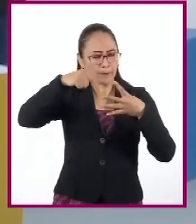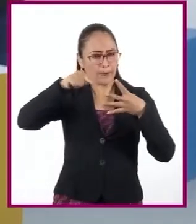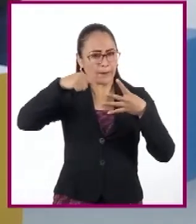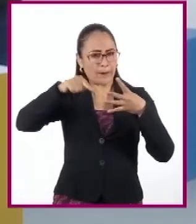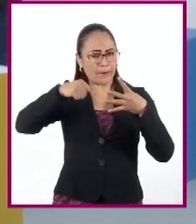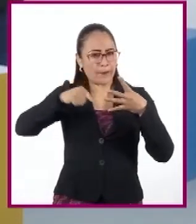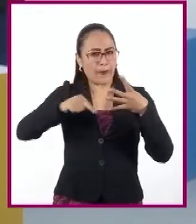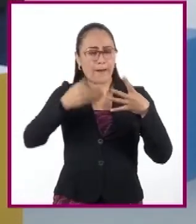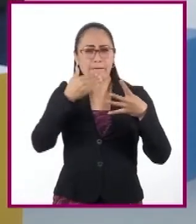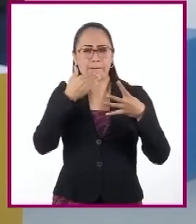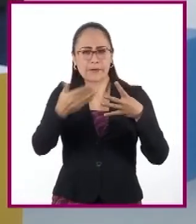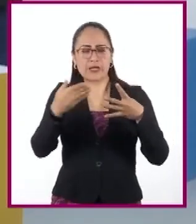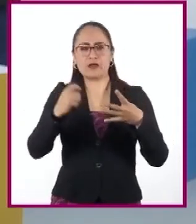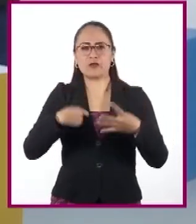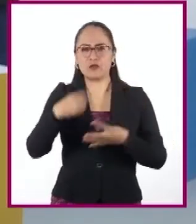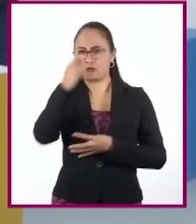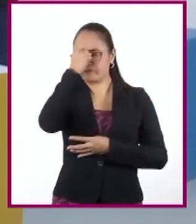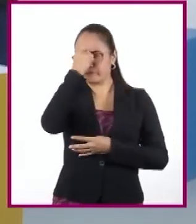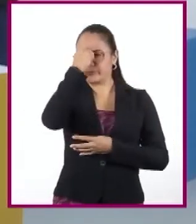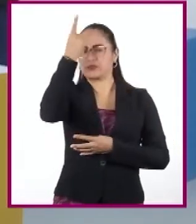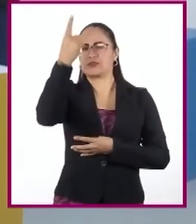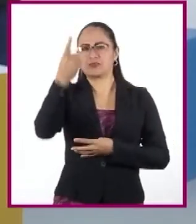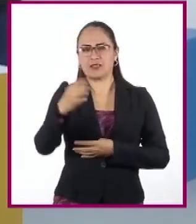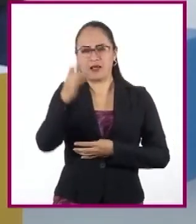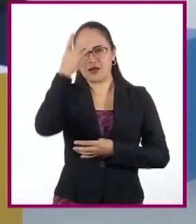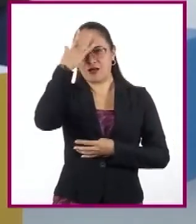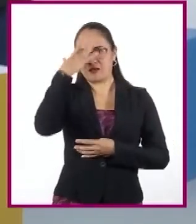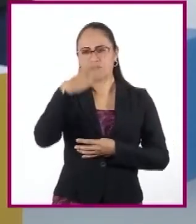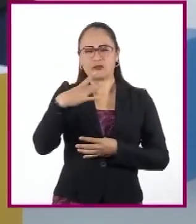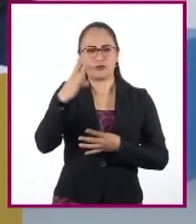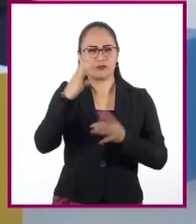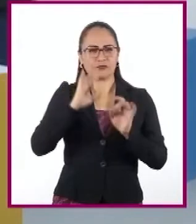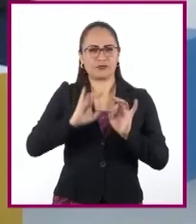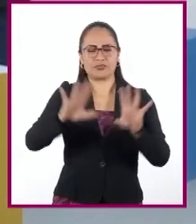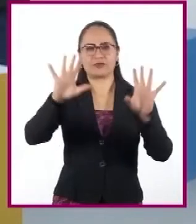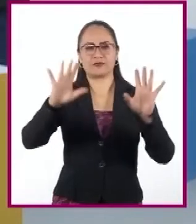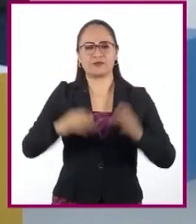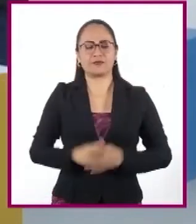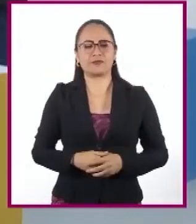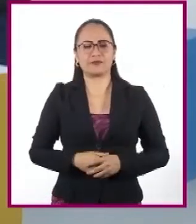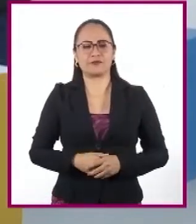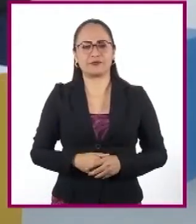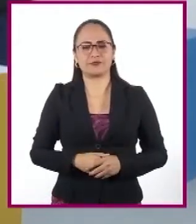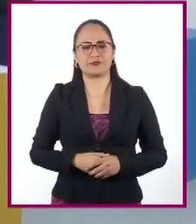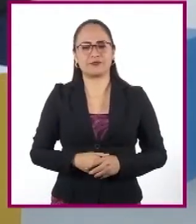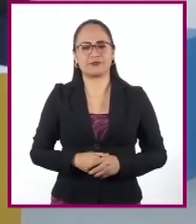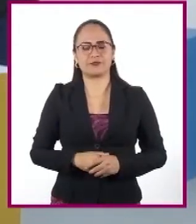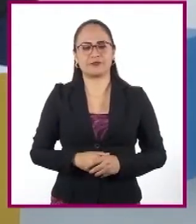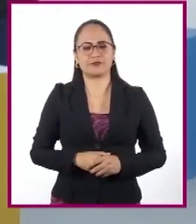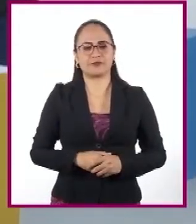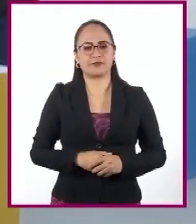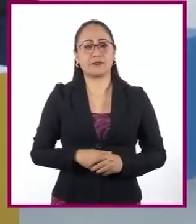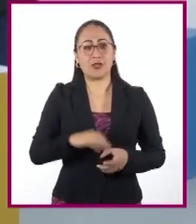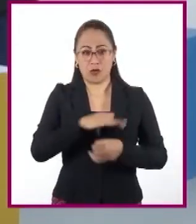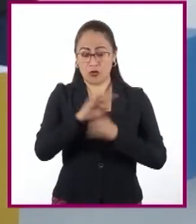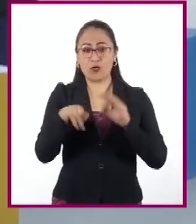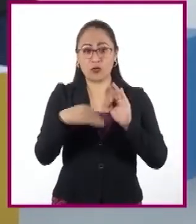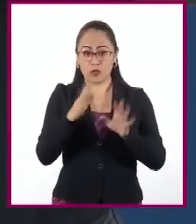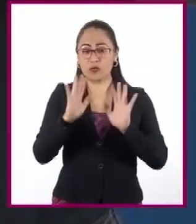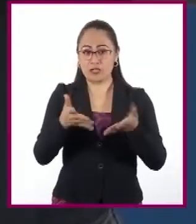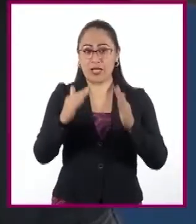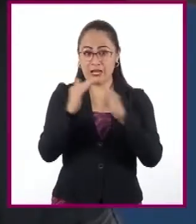correctamente, podré adivinar el número de la ficha del dominó que tienes en tu mano. Todas y todos preparados en